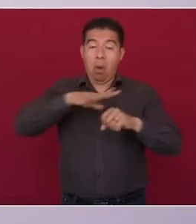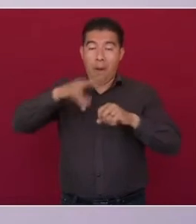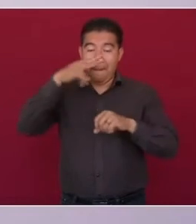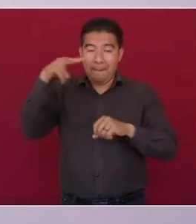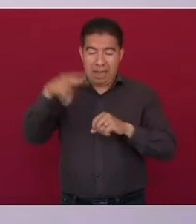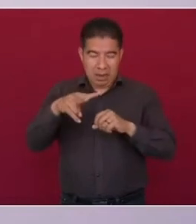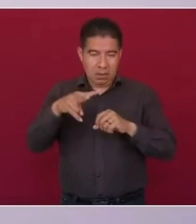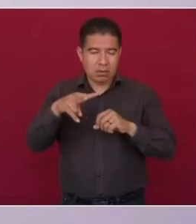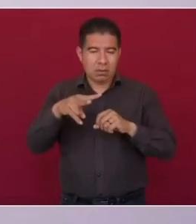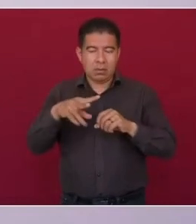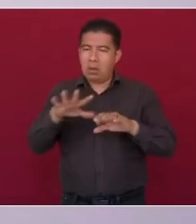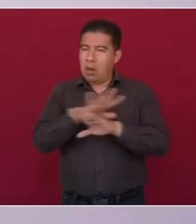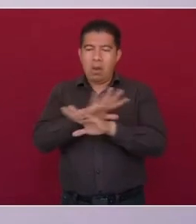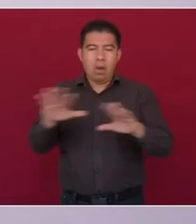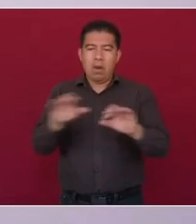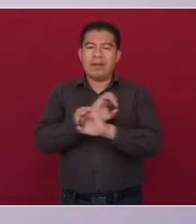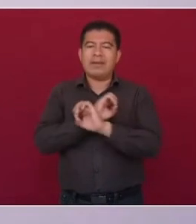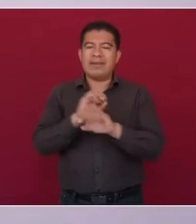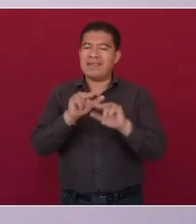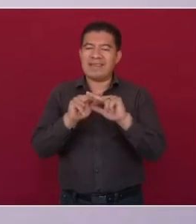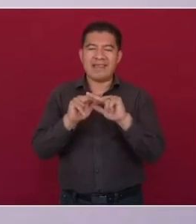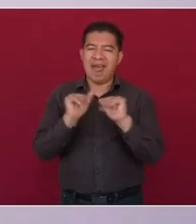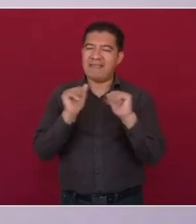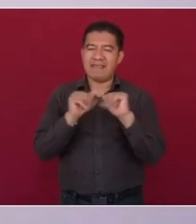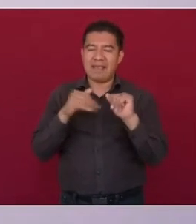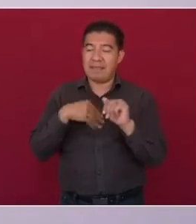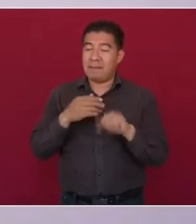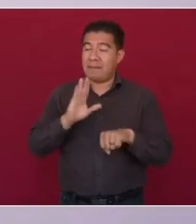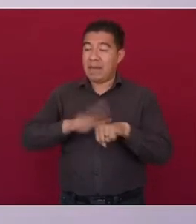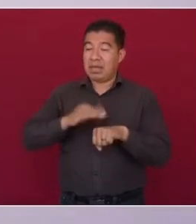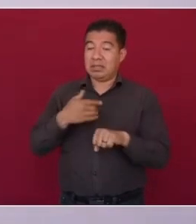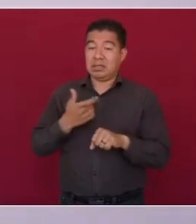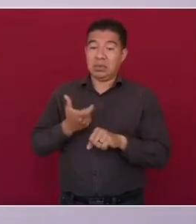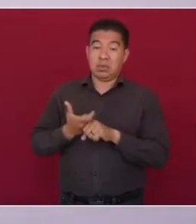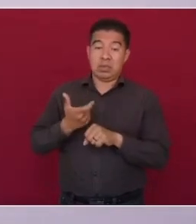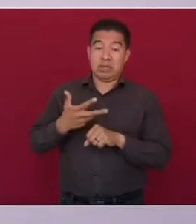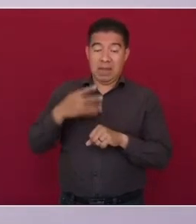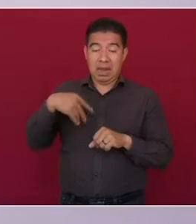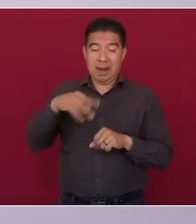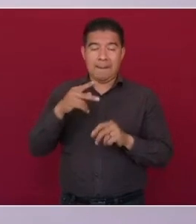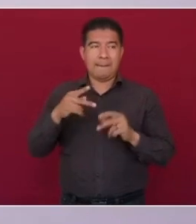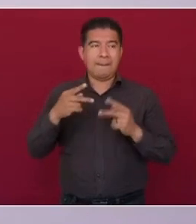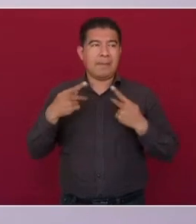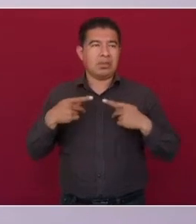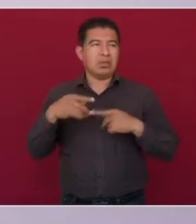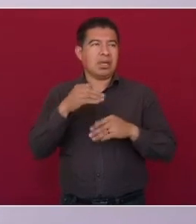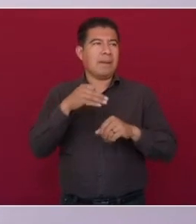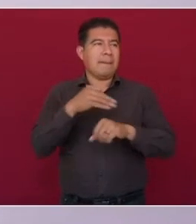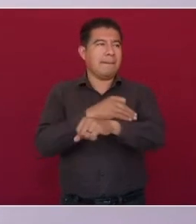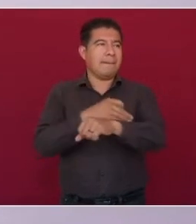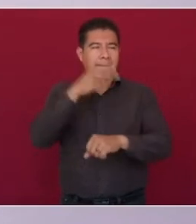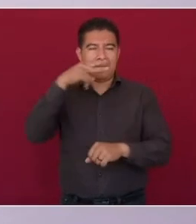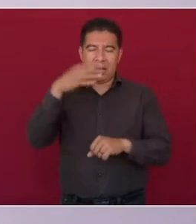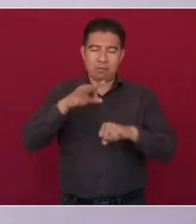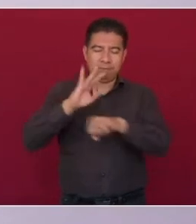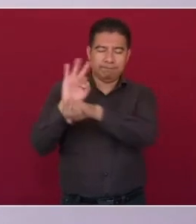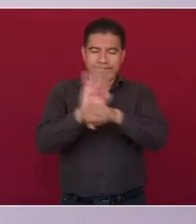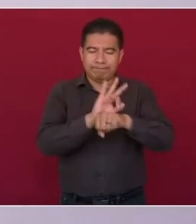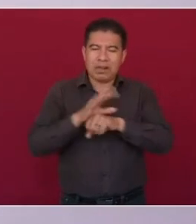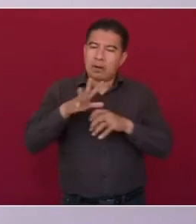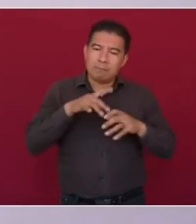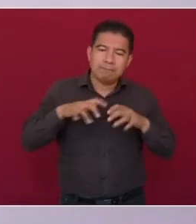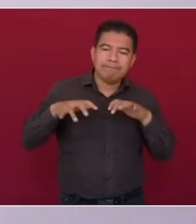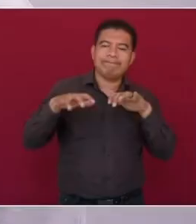nadie puede valer más que el bienestar y la felicidad del pueblo. El nuevo gobierno